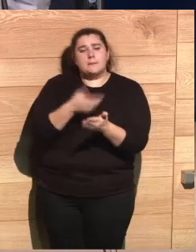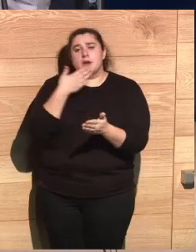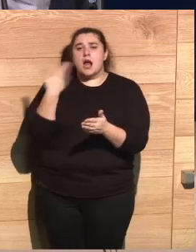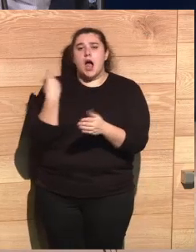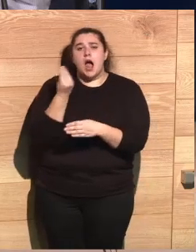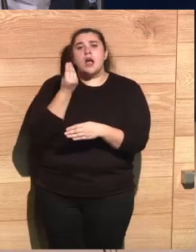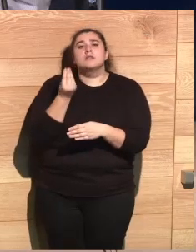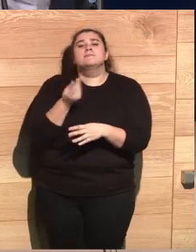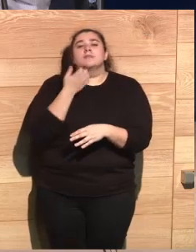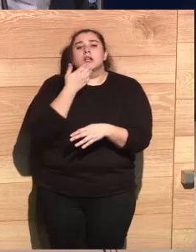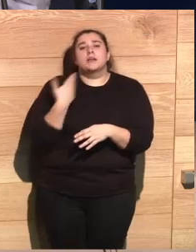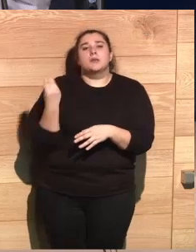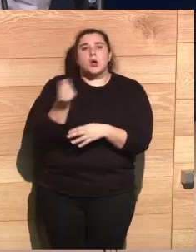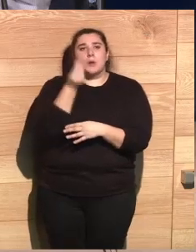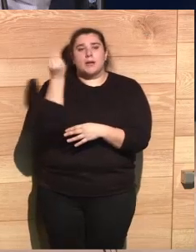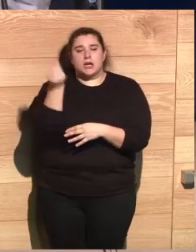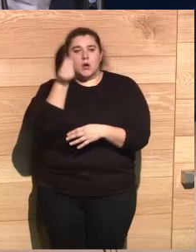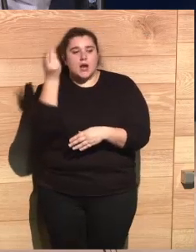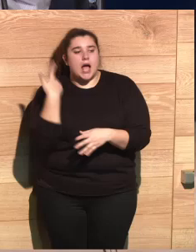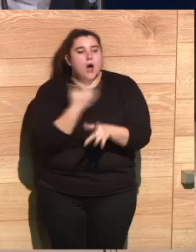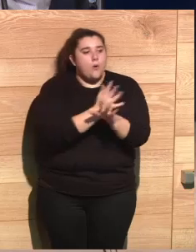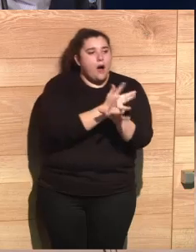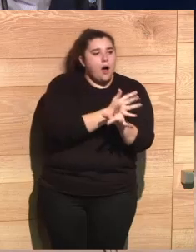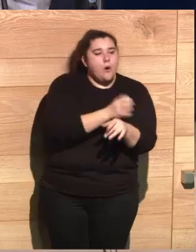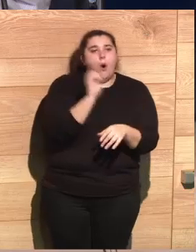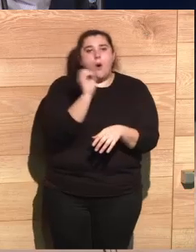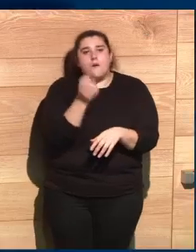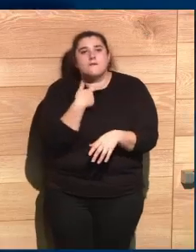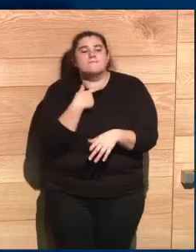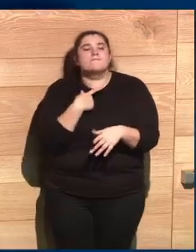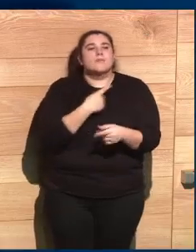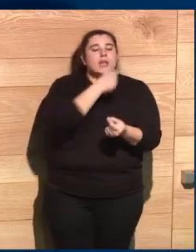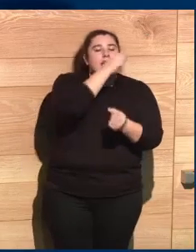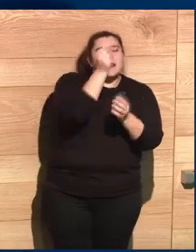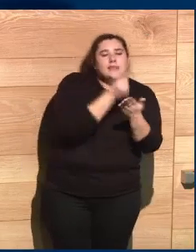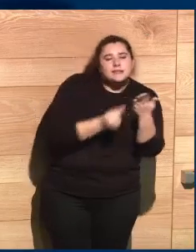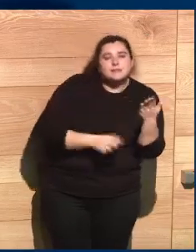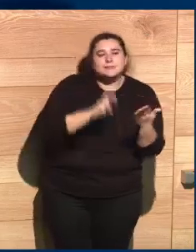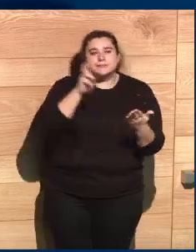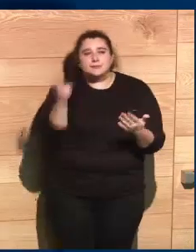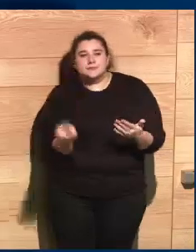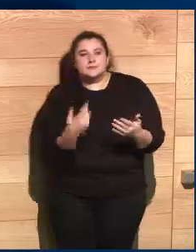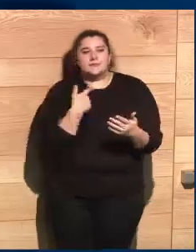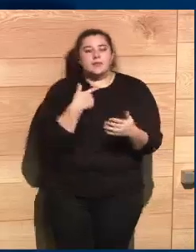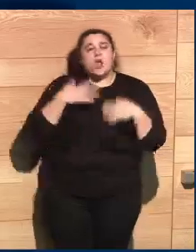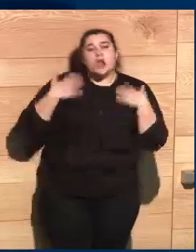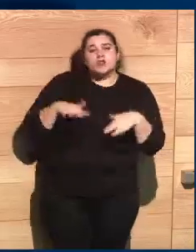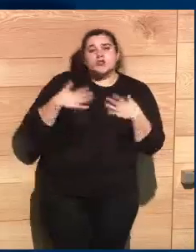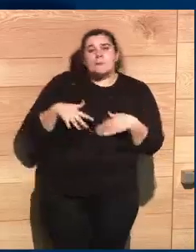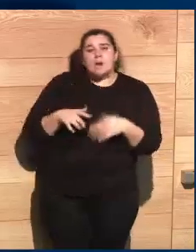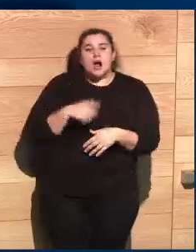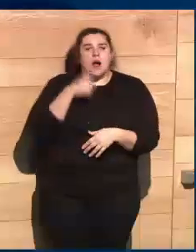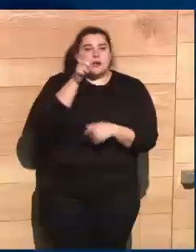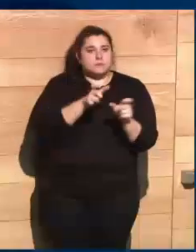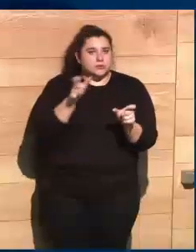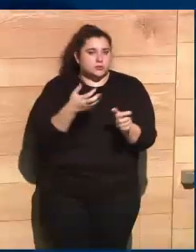lo que puedes hacer en el juego o la manera en la que el juego se presenta, los gráficos o la diferente ropa que tiene tu avatar, todas